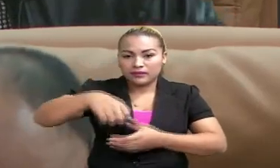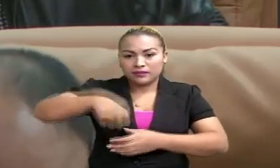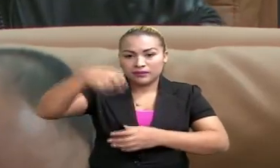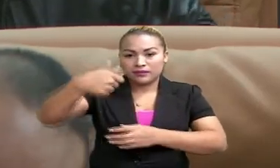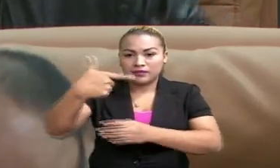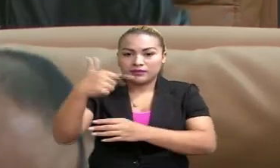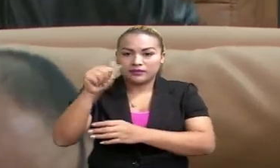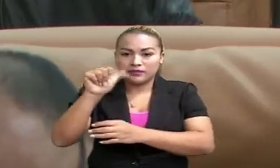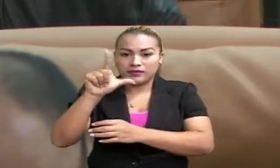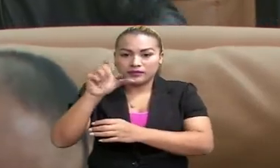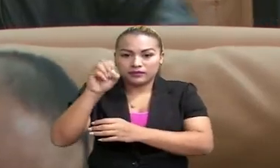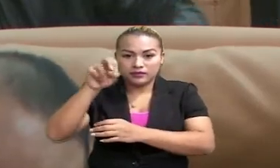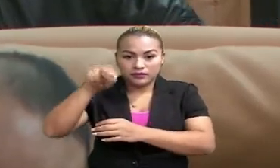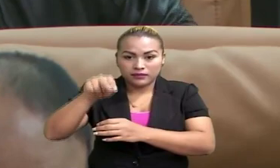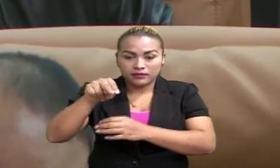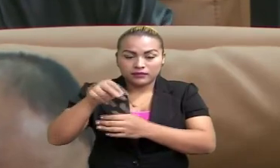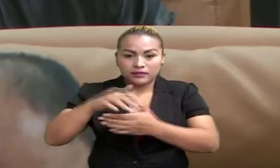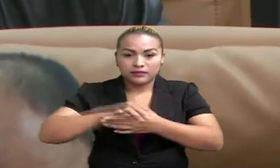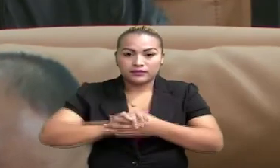Colegas diputados, aquí tengo